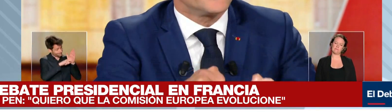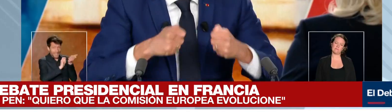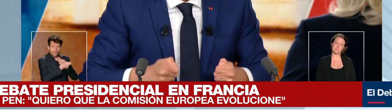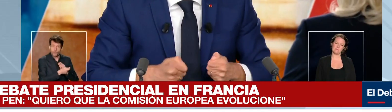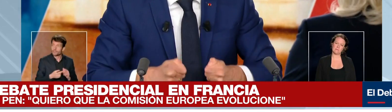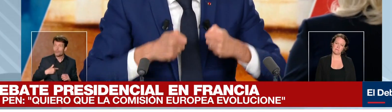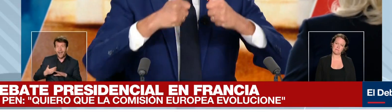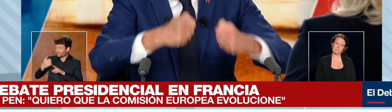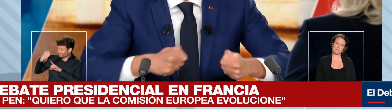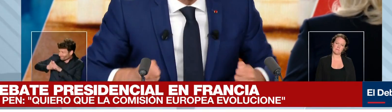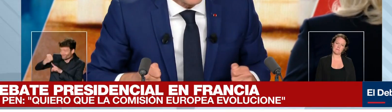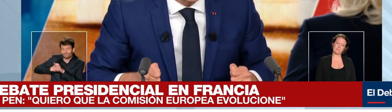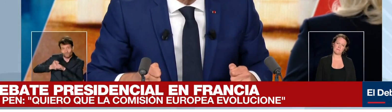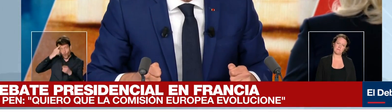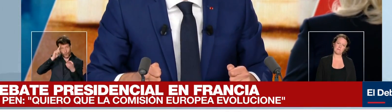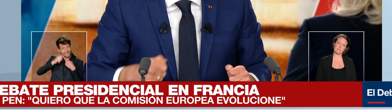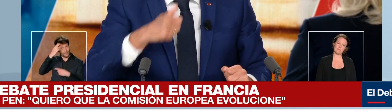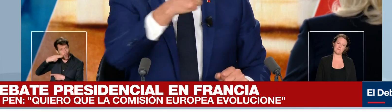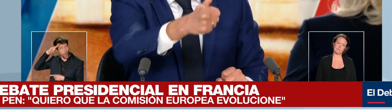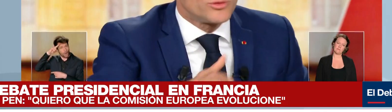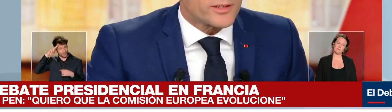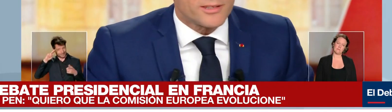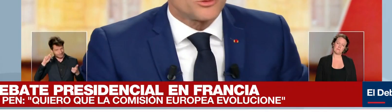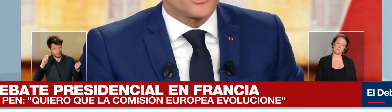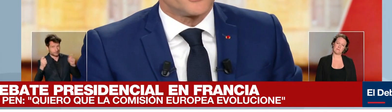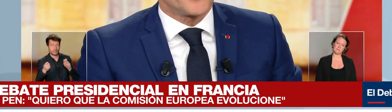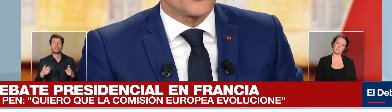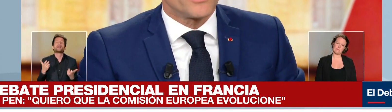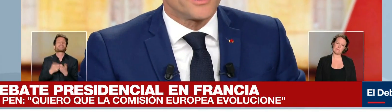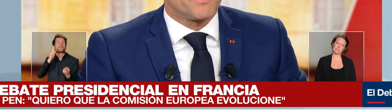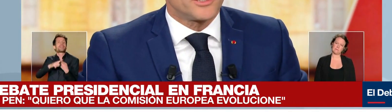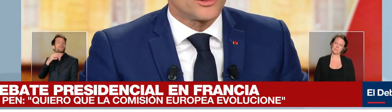lucho desde 5 años para cambiar esta Europa y esto no se hizo de manera espontánea,